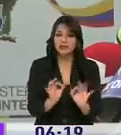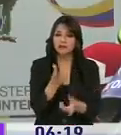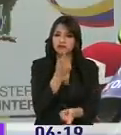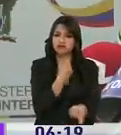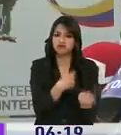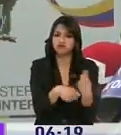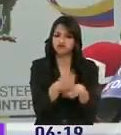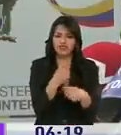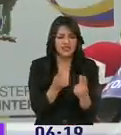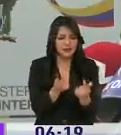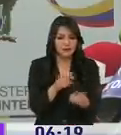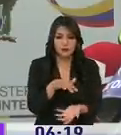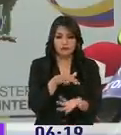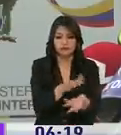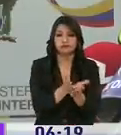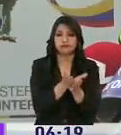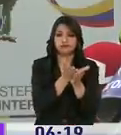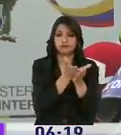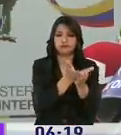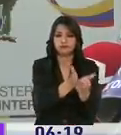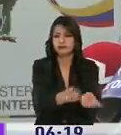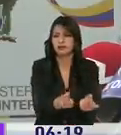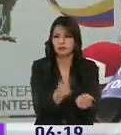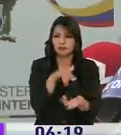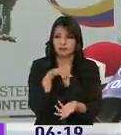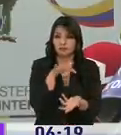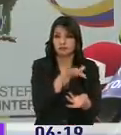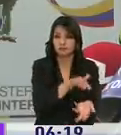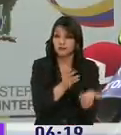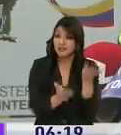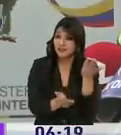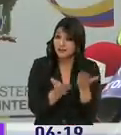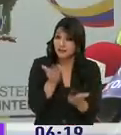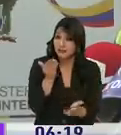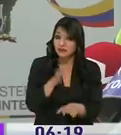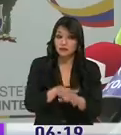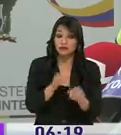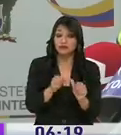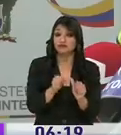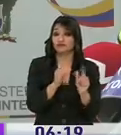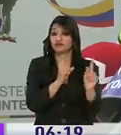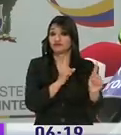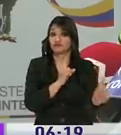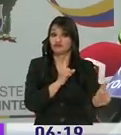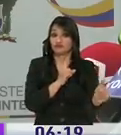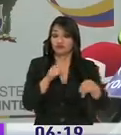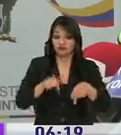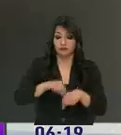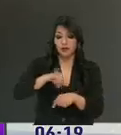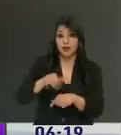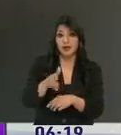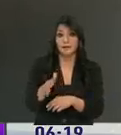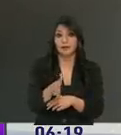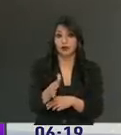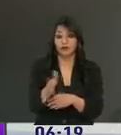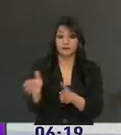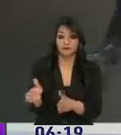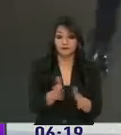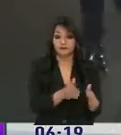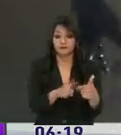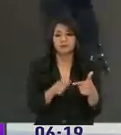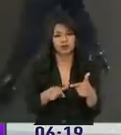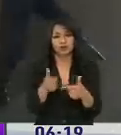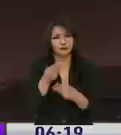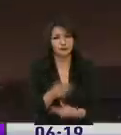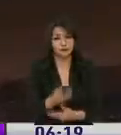desembarcar y ser trasladado por vía marítima. Presumimos que por la distancia sería desde Jaramijó. En otro caso, la policía informó que